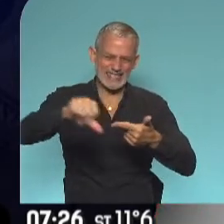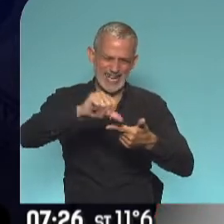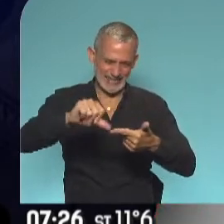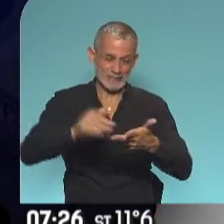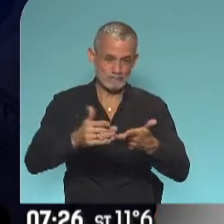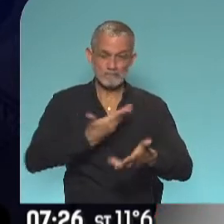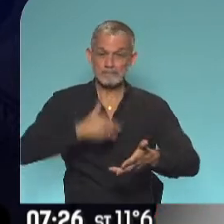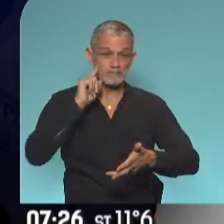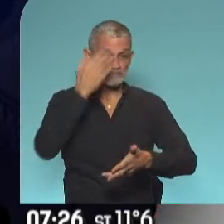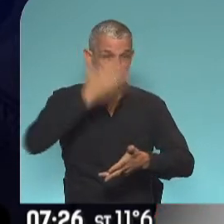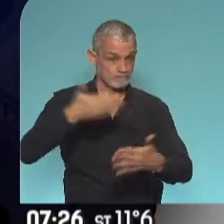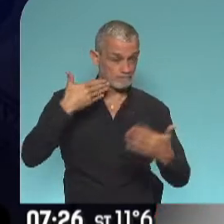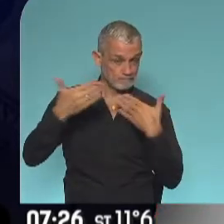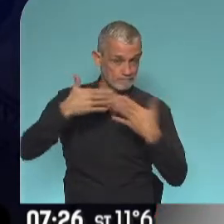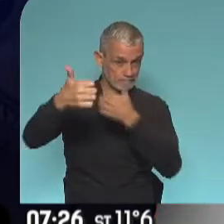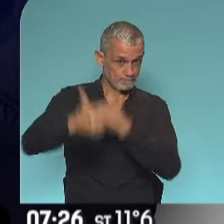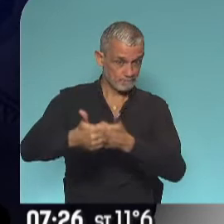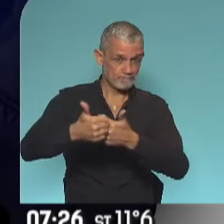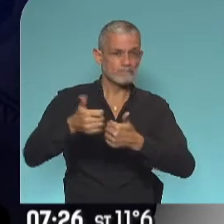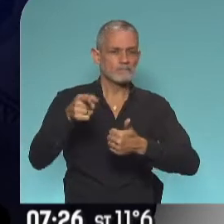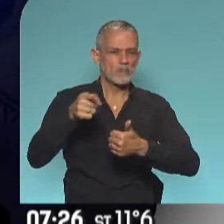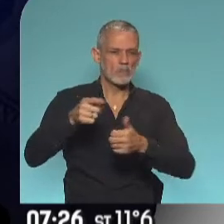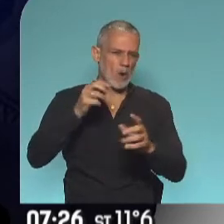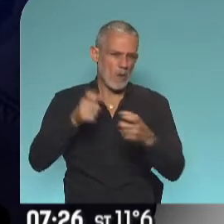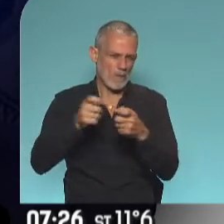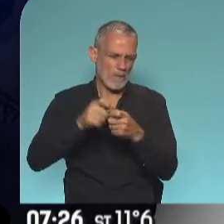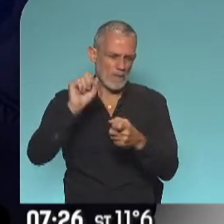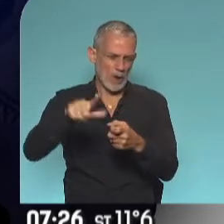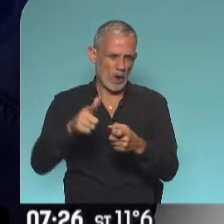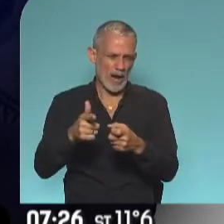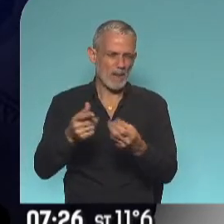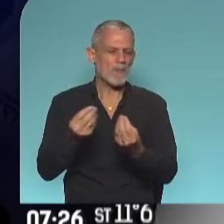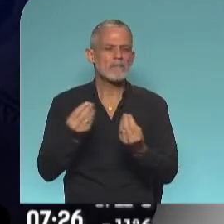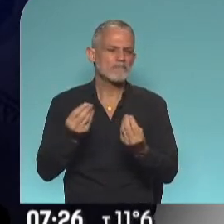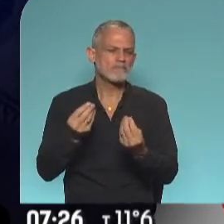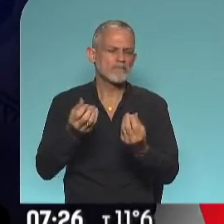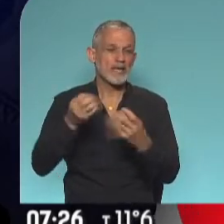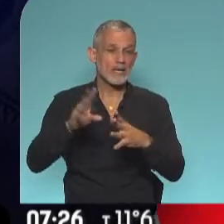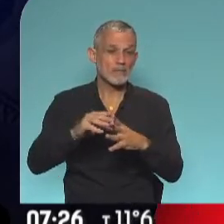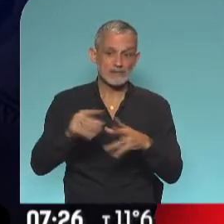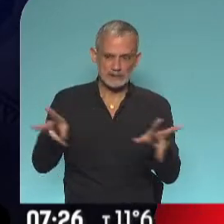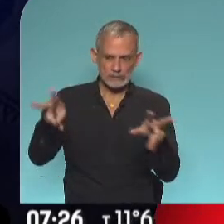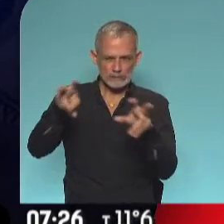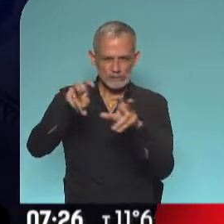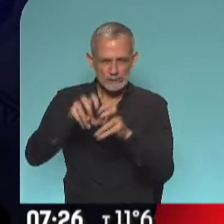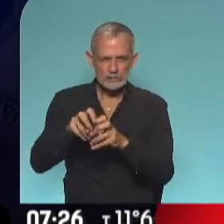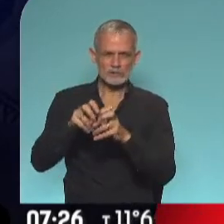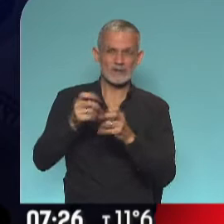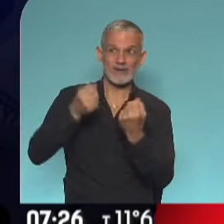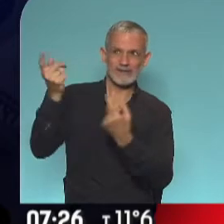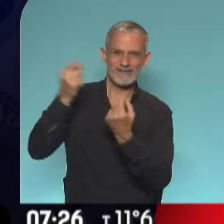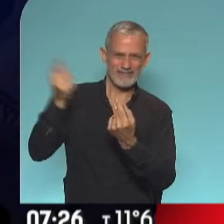Alberto Fernández dio una entrevista en el Cohete de la Luna. Calificó esto como que empiezan a hacer liquidaciones lentas, pero que